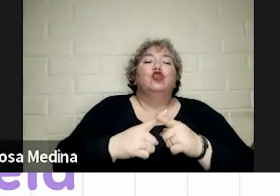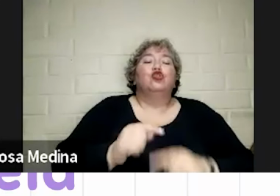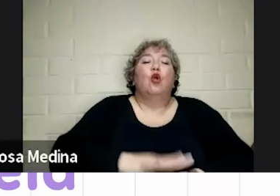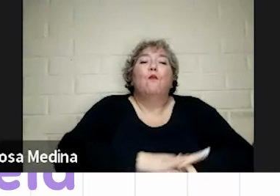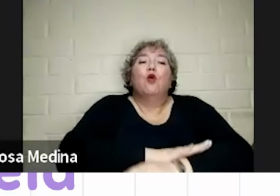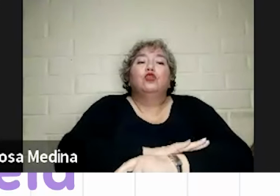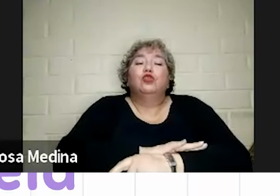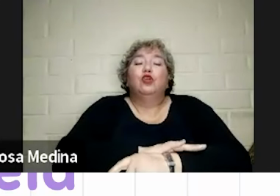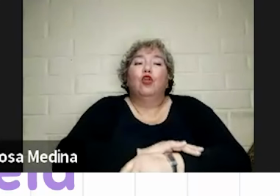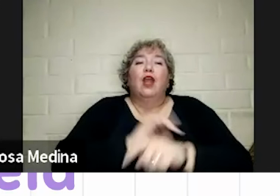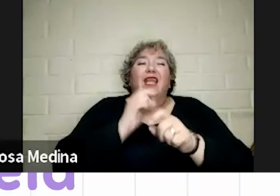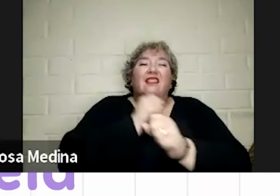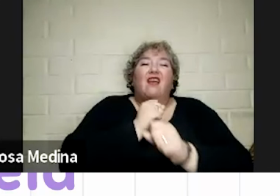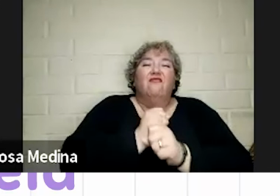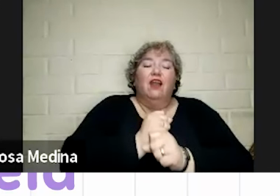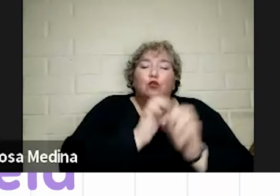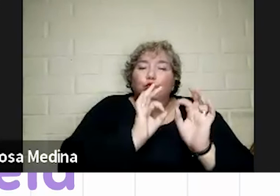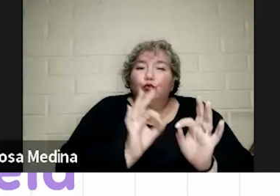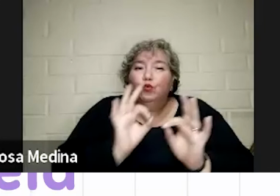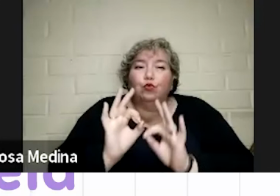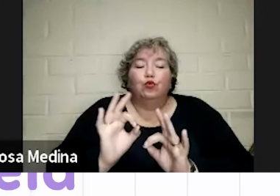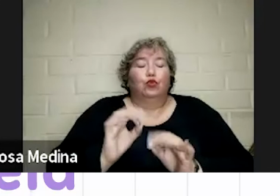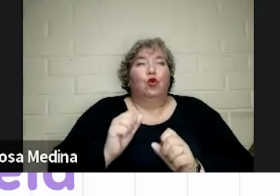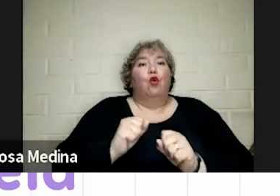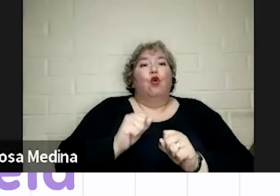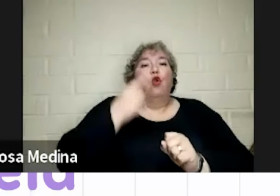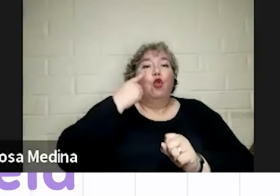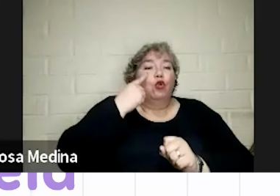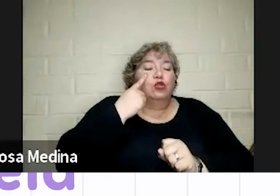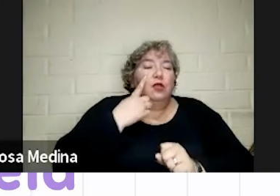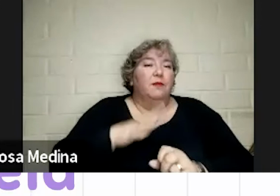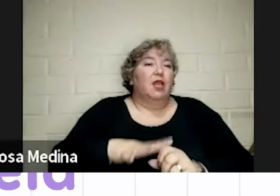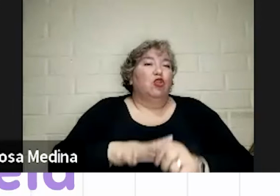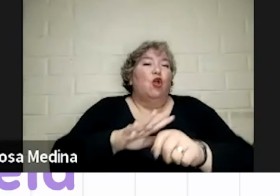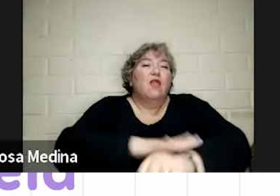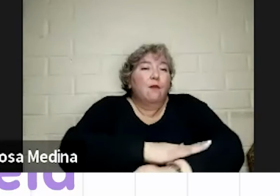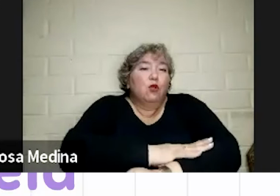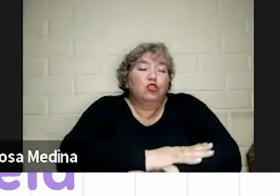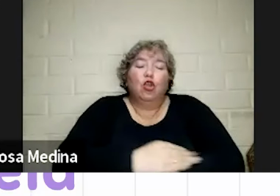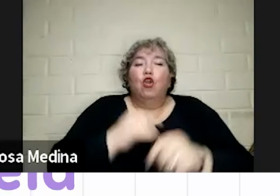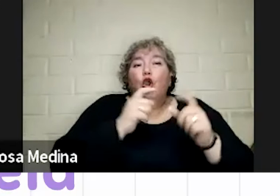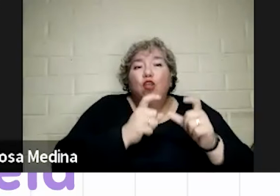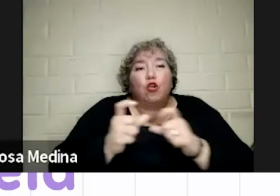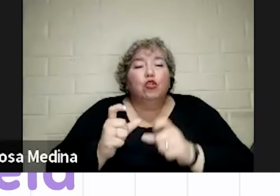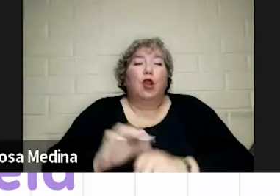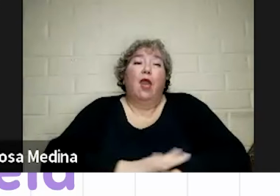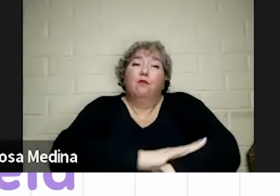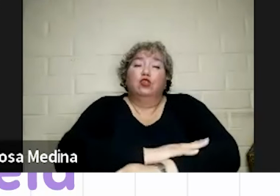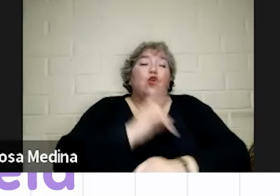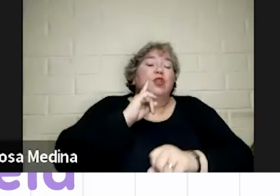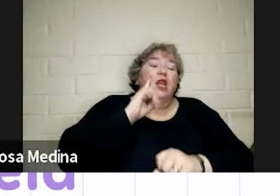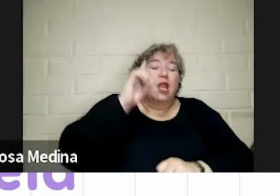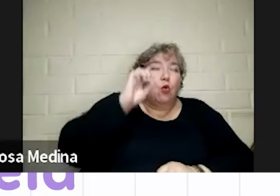trabajo explícito, el conocimiento explícito de las emociones y de estrategias para regular emociones, tiene un efecto positivo en niños, niñas